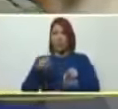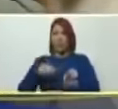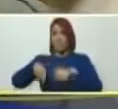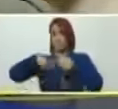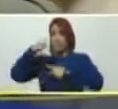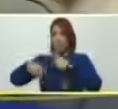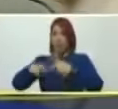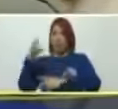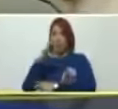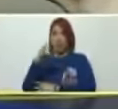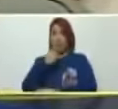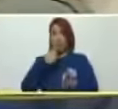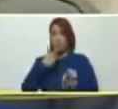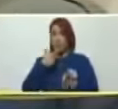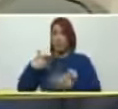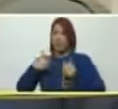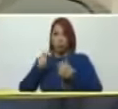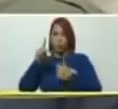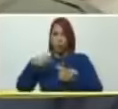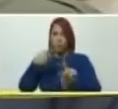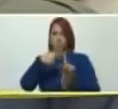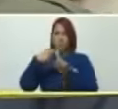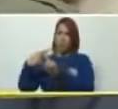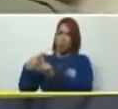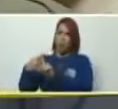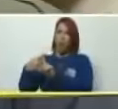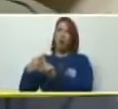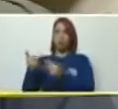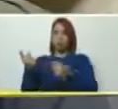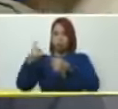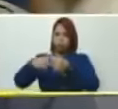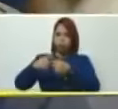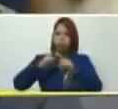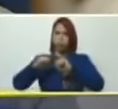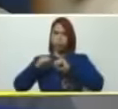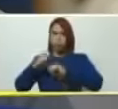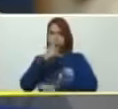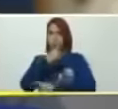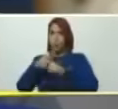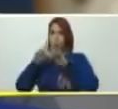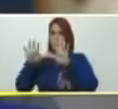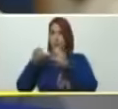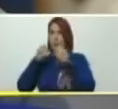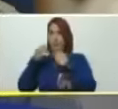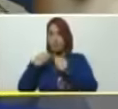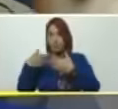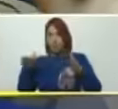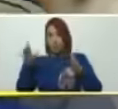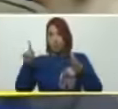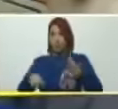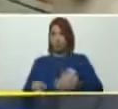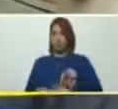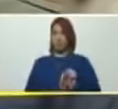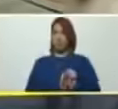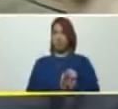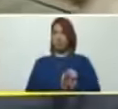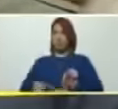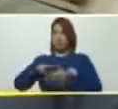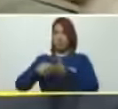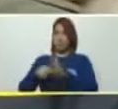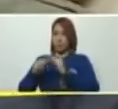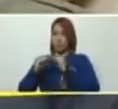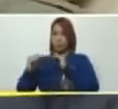Segura también se suma a esta dinámica del 1x10. Bueno, ahí vamos a tener abiertas las puertas para lo que va a ser el